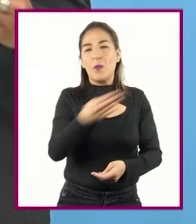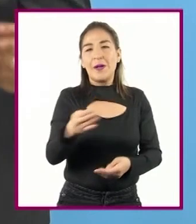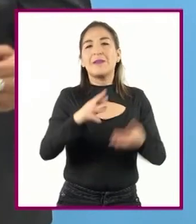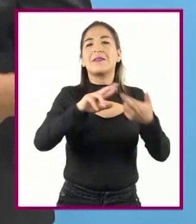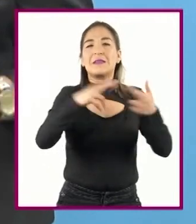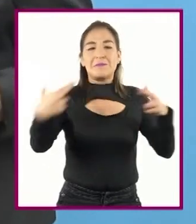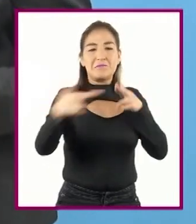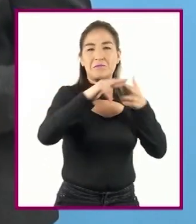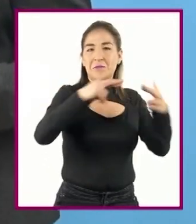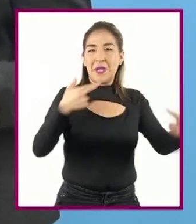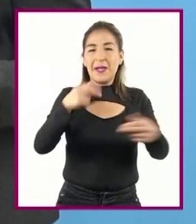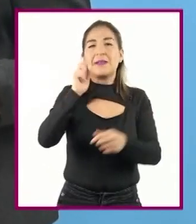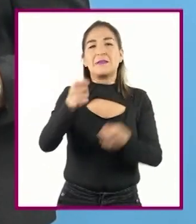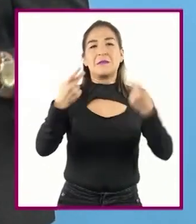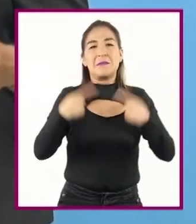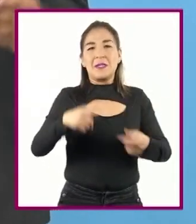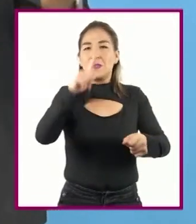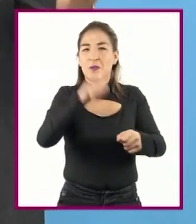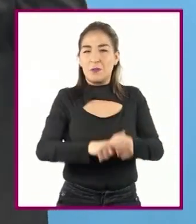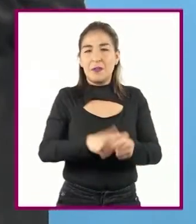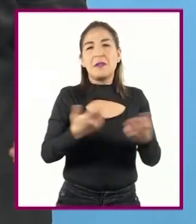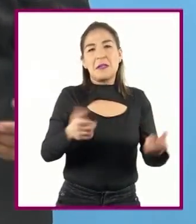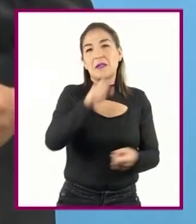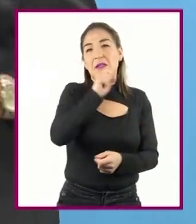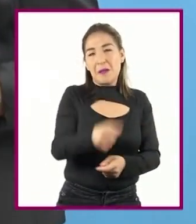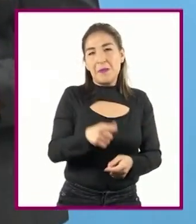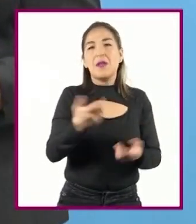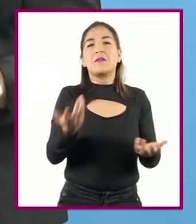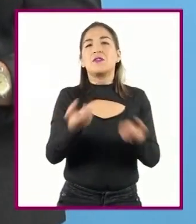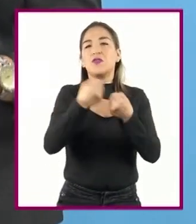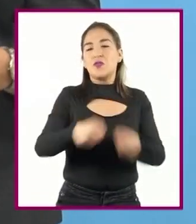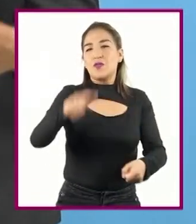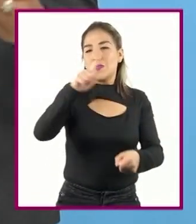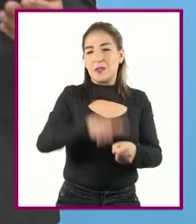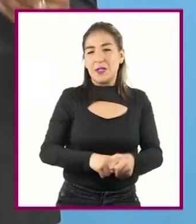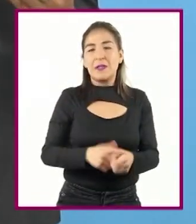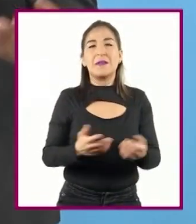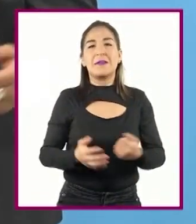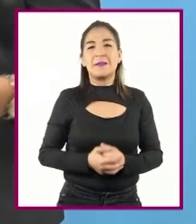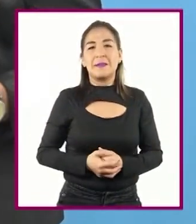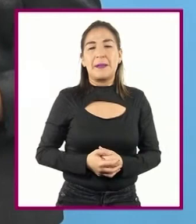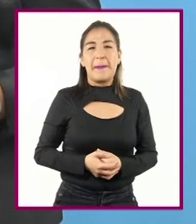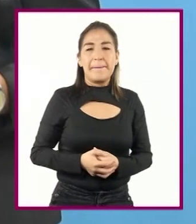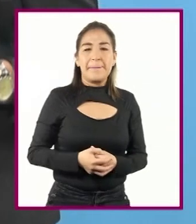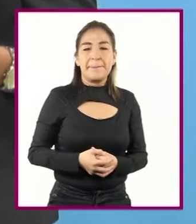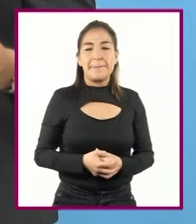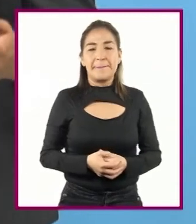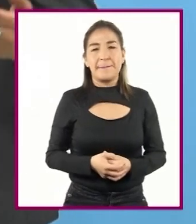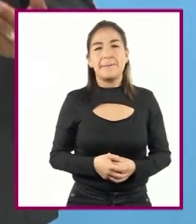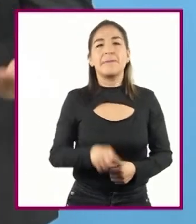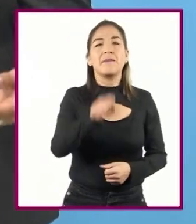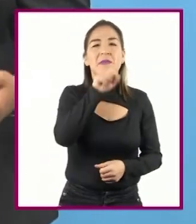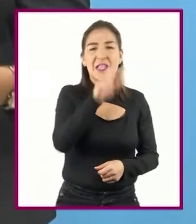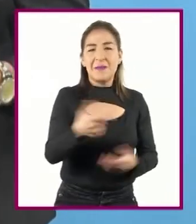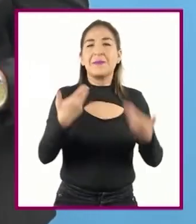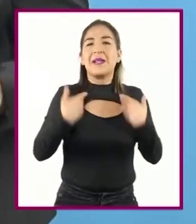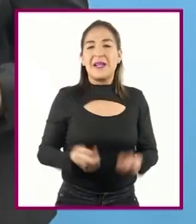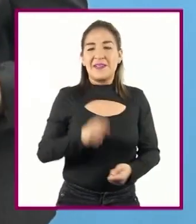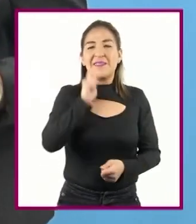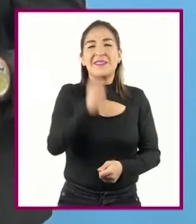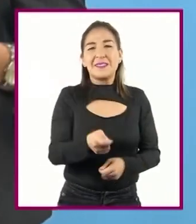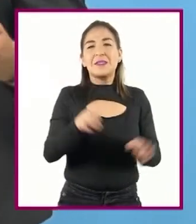relaciones interpersonales e intrapersonales. También hemos entendido que es una